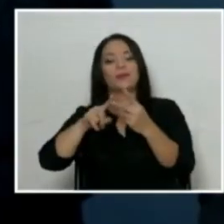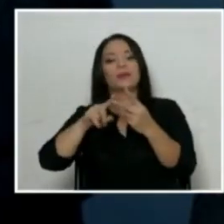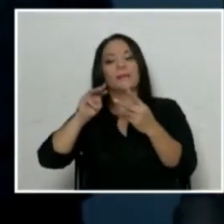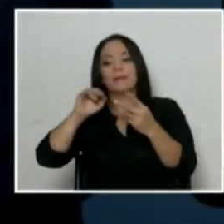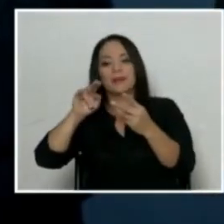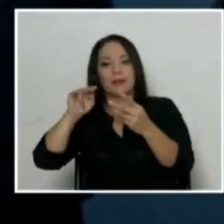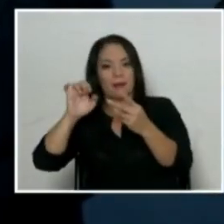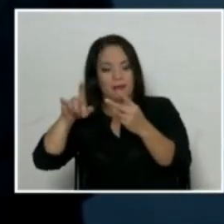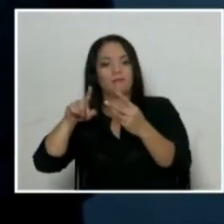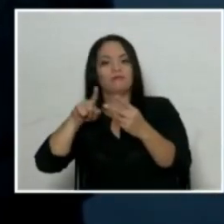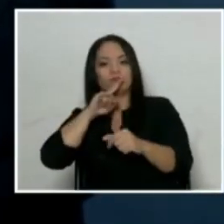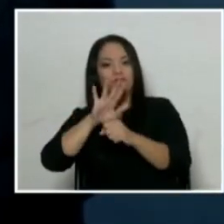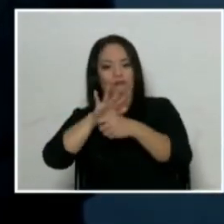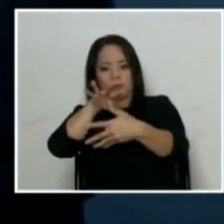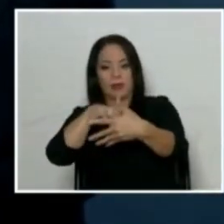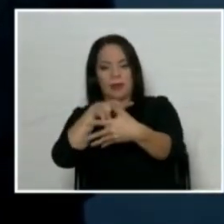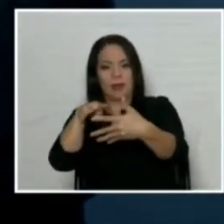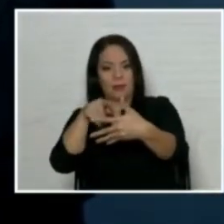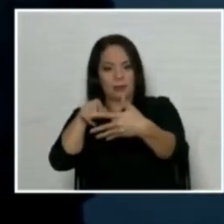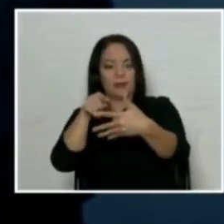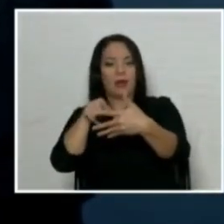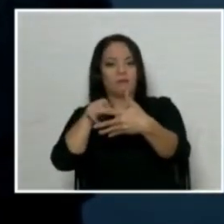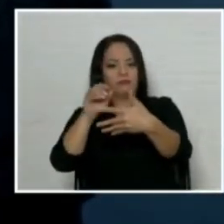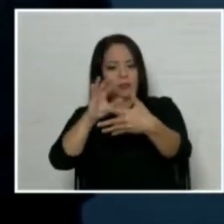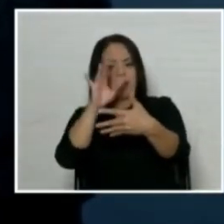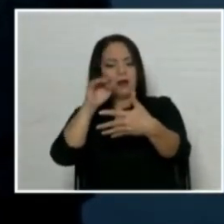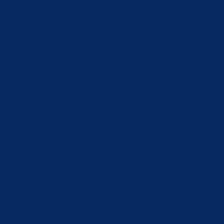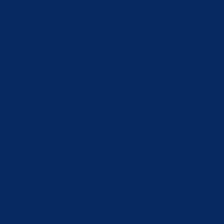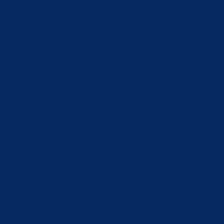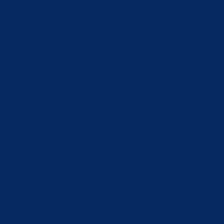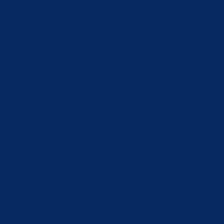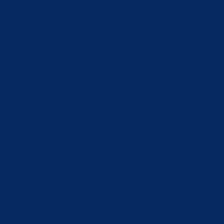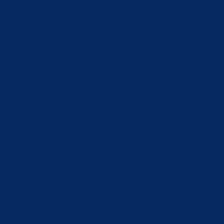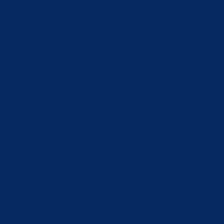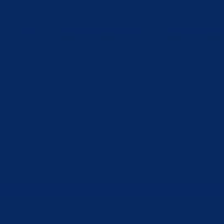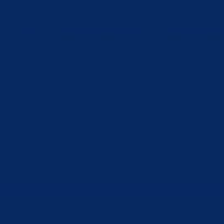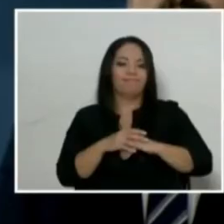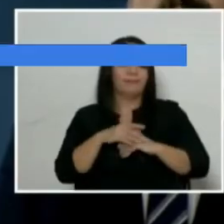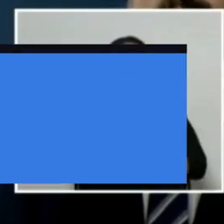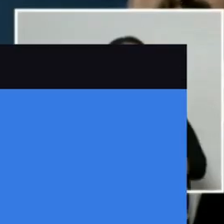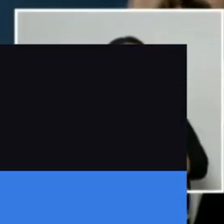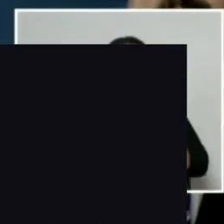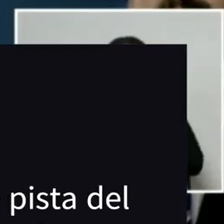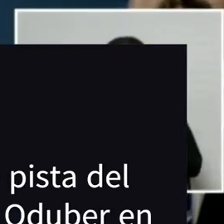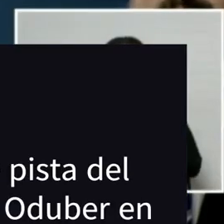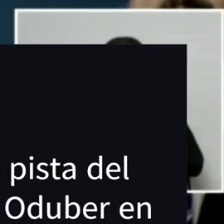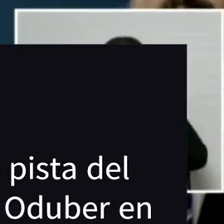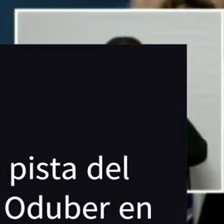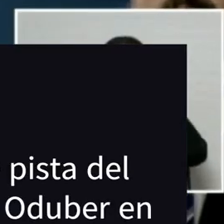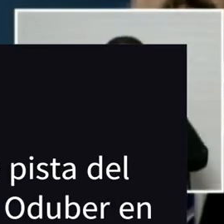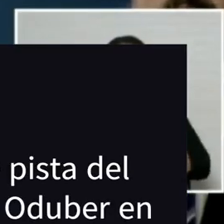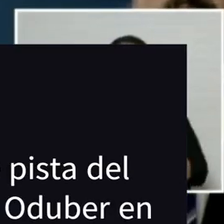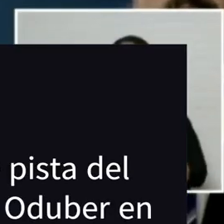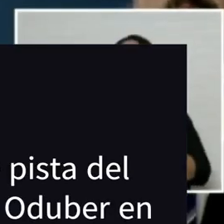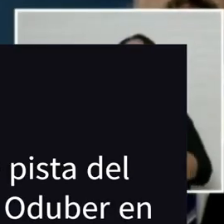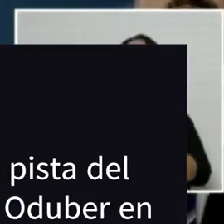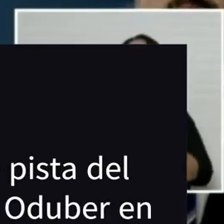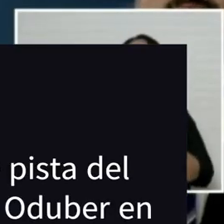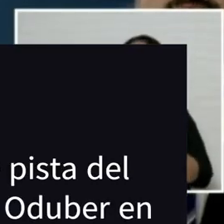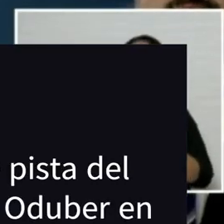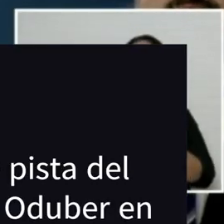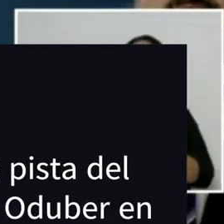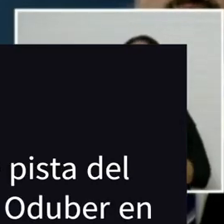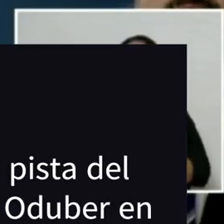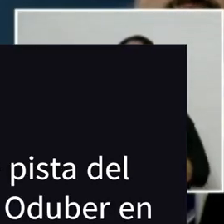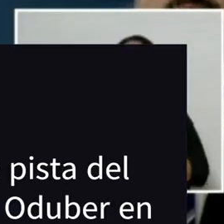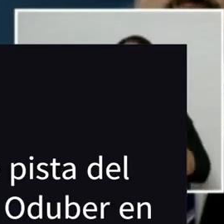agenda clara en la búsqueda del cierre de brechas entre hombres y mujeres. Por ese sentido entonces hemos salido en trabajo